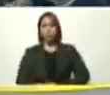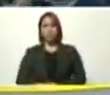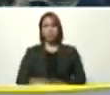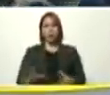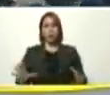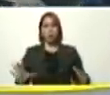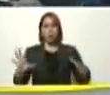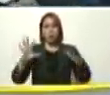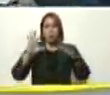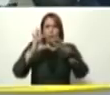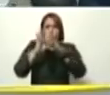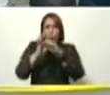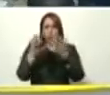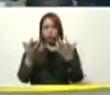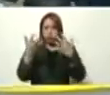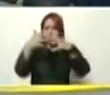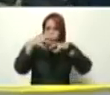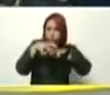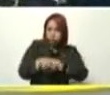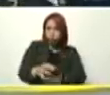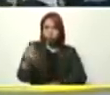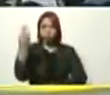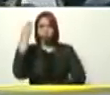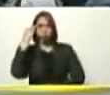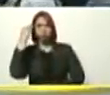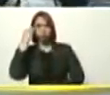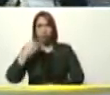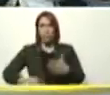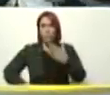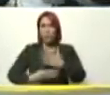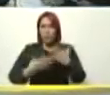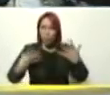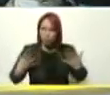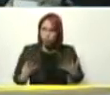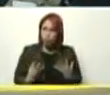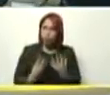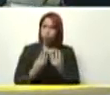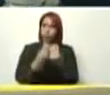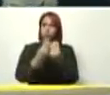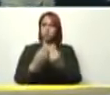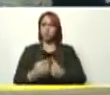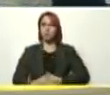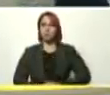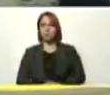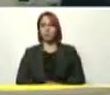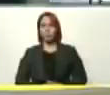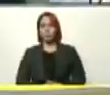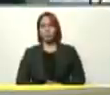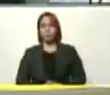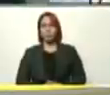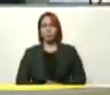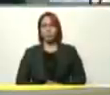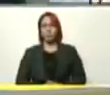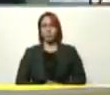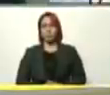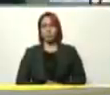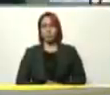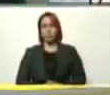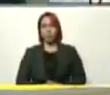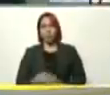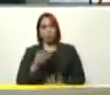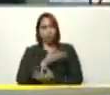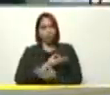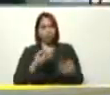uniendo nuestra mente, para que vayamos juntando y perfeccionando nuestros